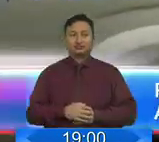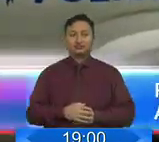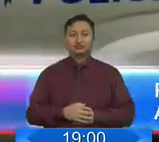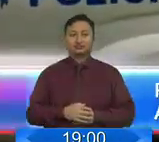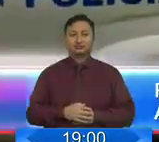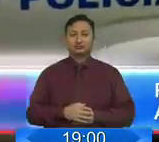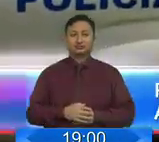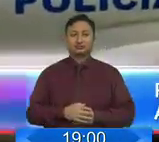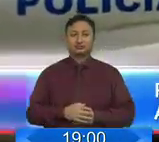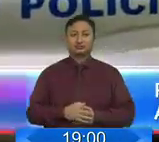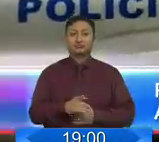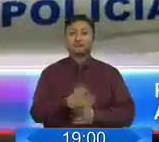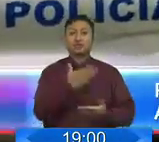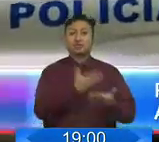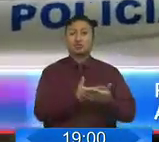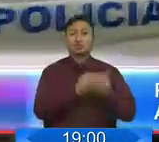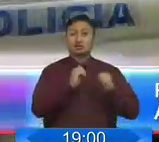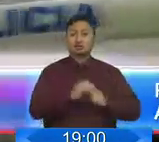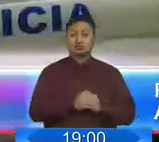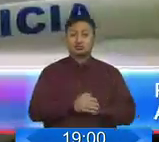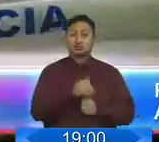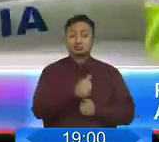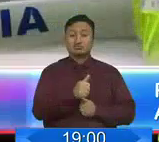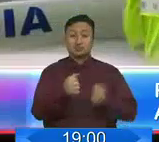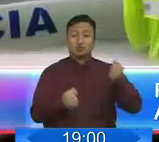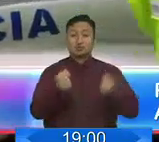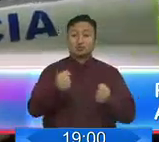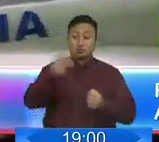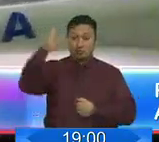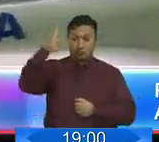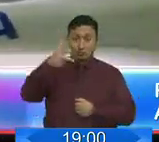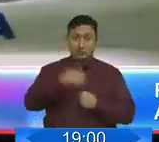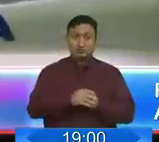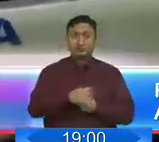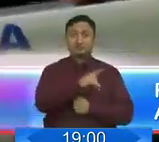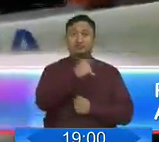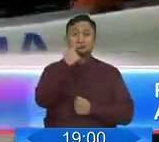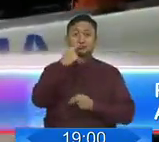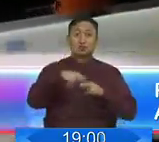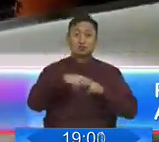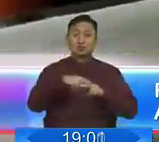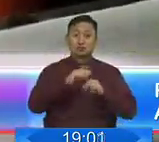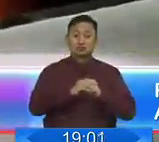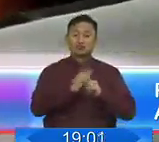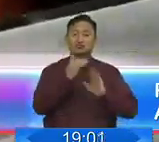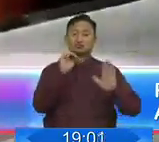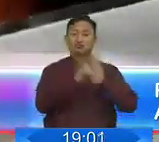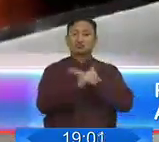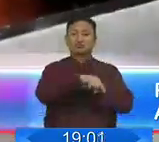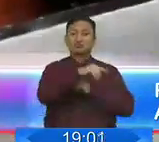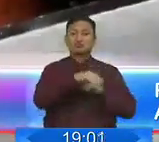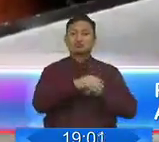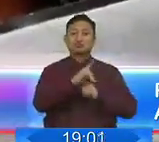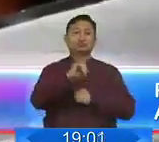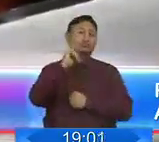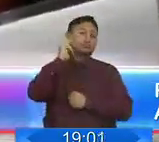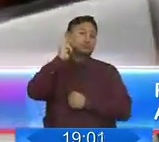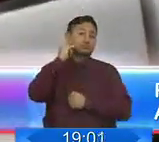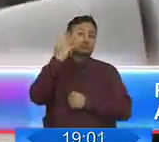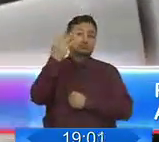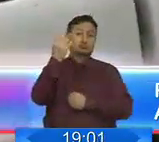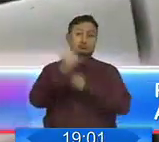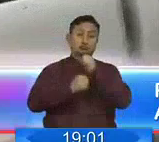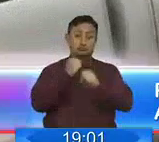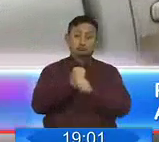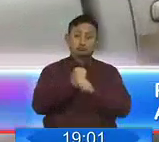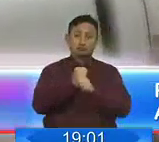Teniendo como evidencia videos del propio vehículo que conducía, este taxista fue imputado en el delito de abuso sexual a una menor de 14 años